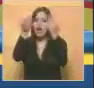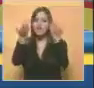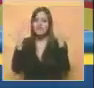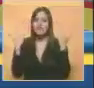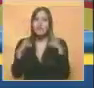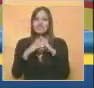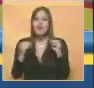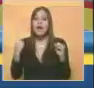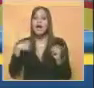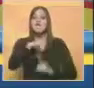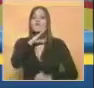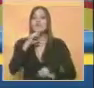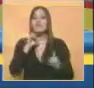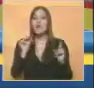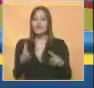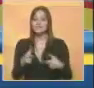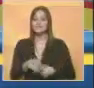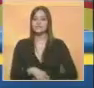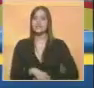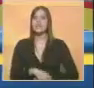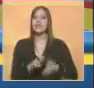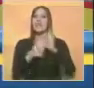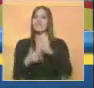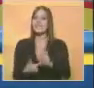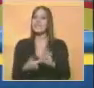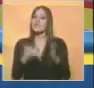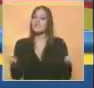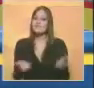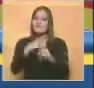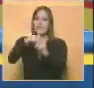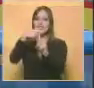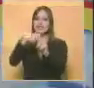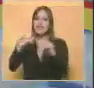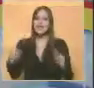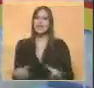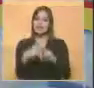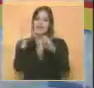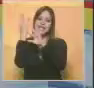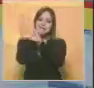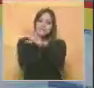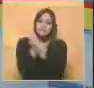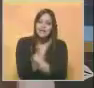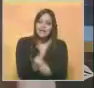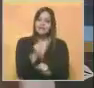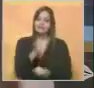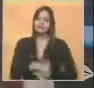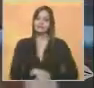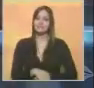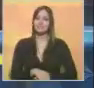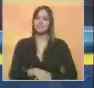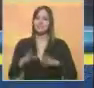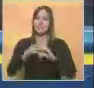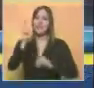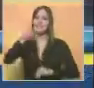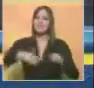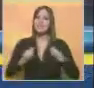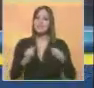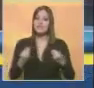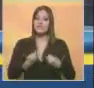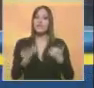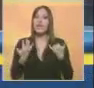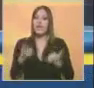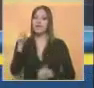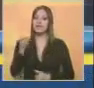completo de la enfermedad que padecen. Un evento de motivación y encuentro con la esperanza. Todas las sobrevivientes y pacientes que tenemos